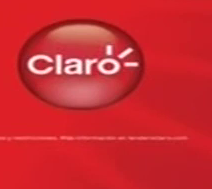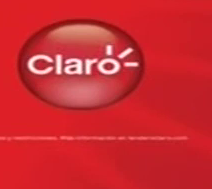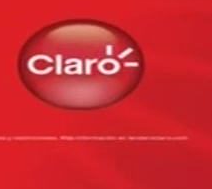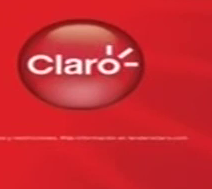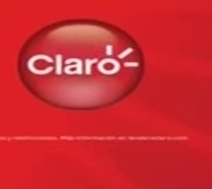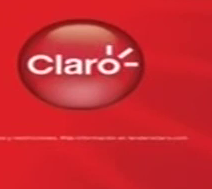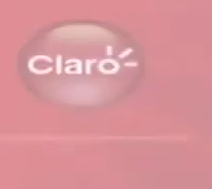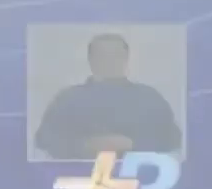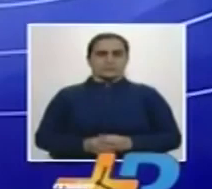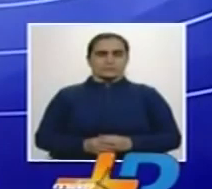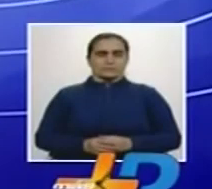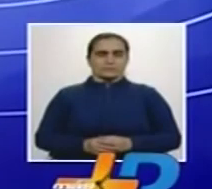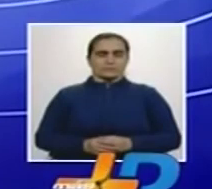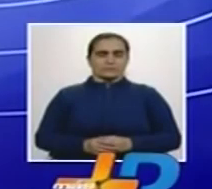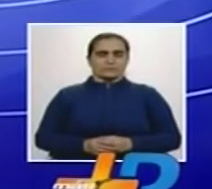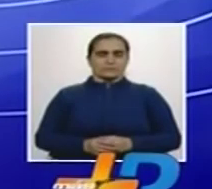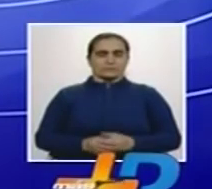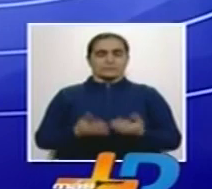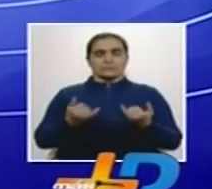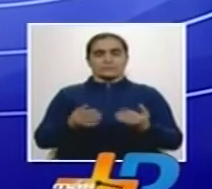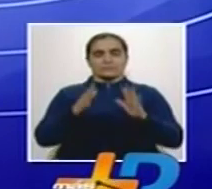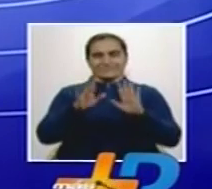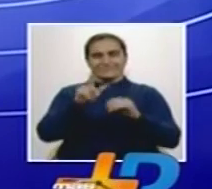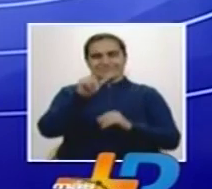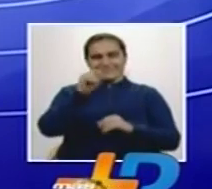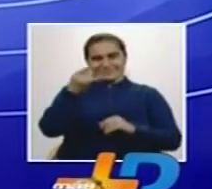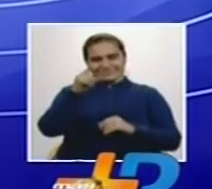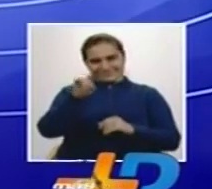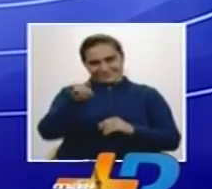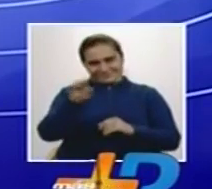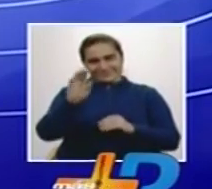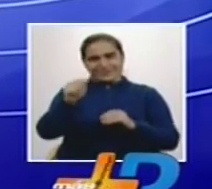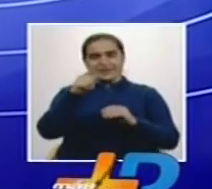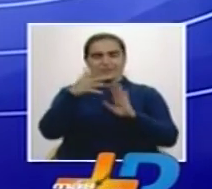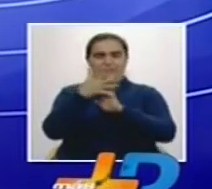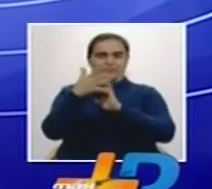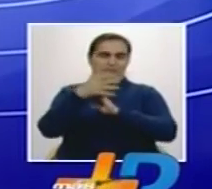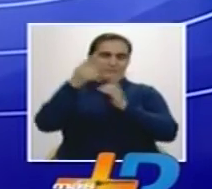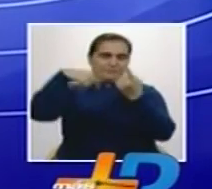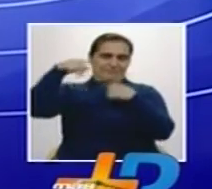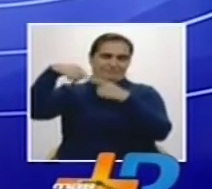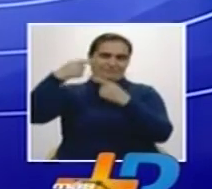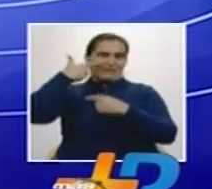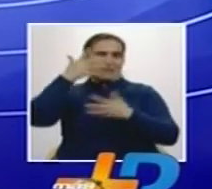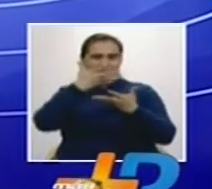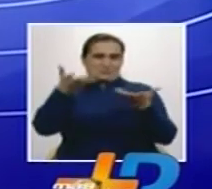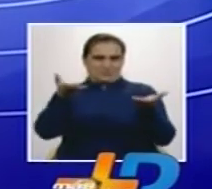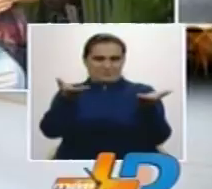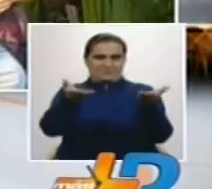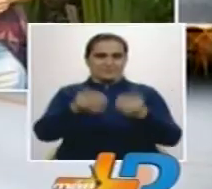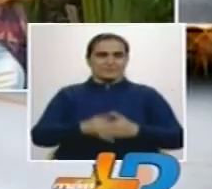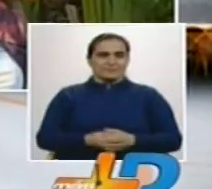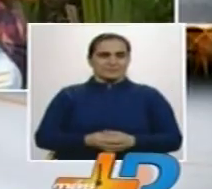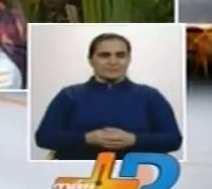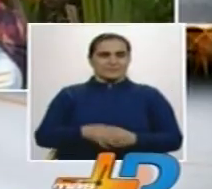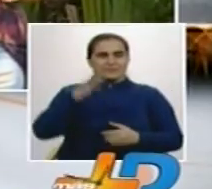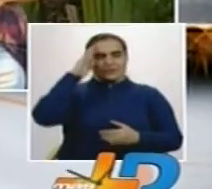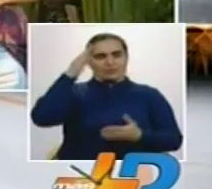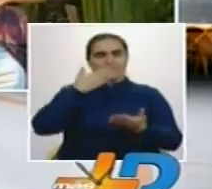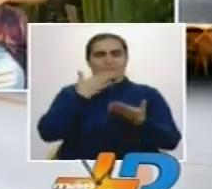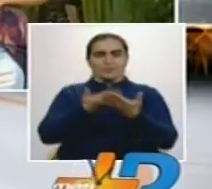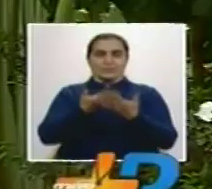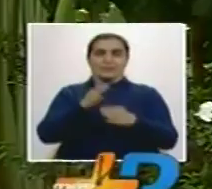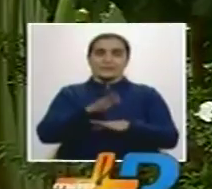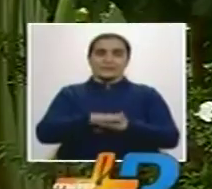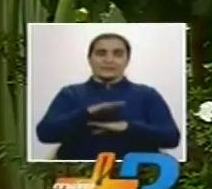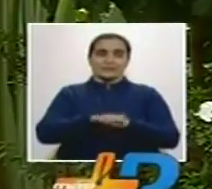más. Y aquí está Lizy Cardona con toda la información del entretenimiento. Lizy, adelante. Hola, muy buenas tardes